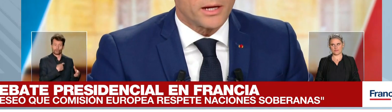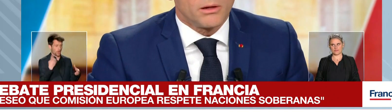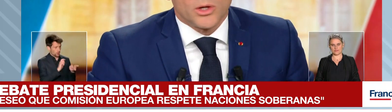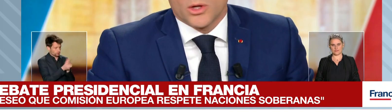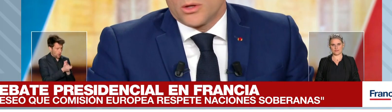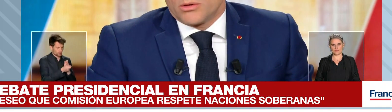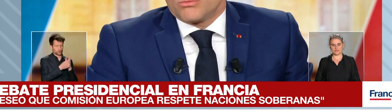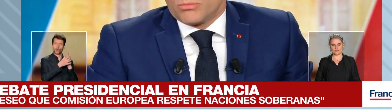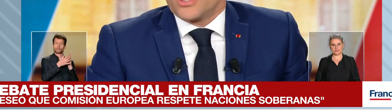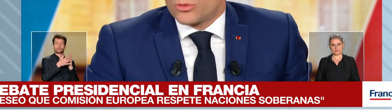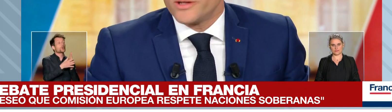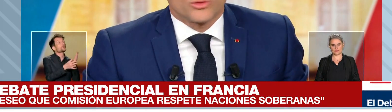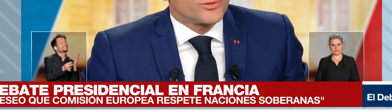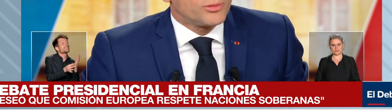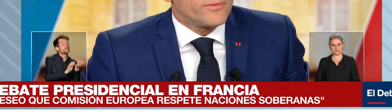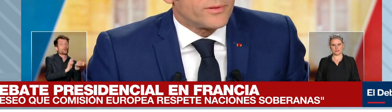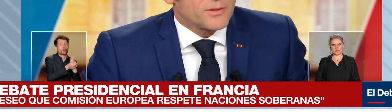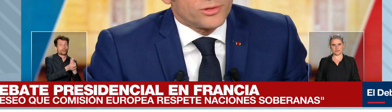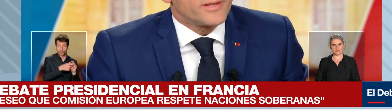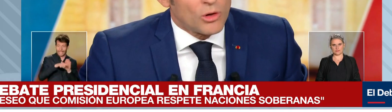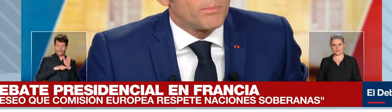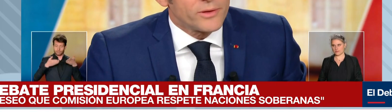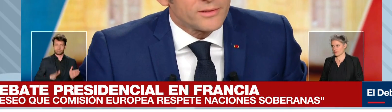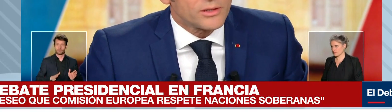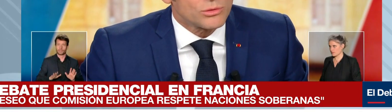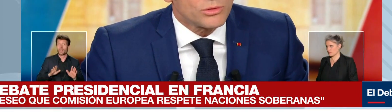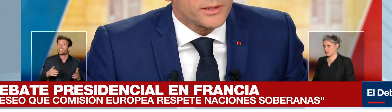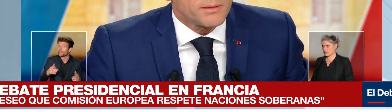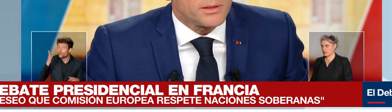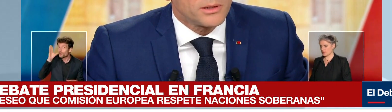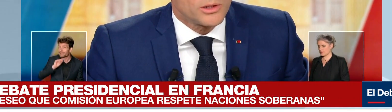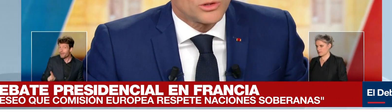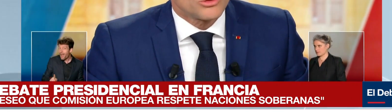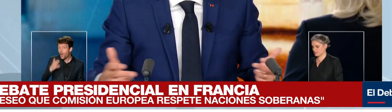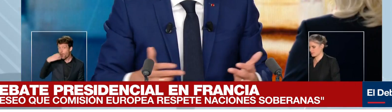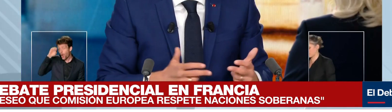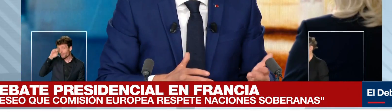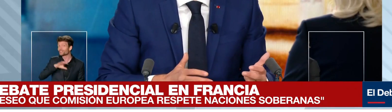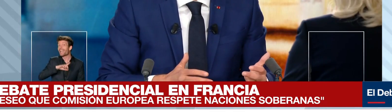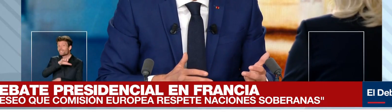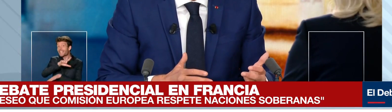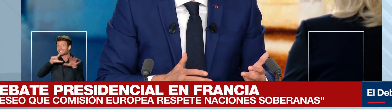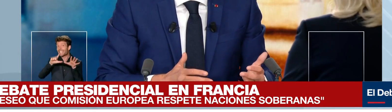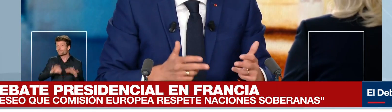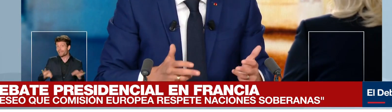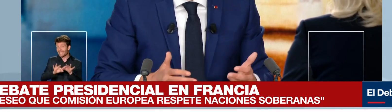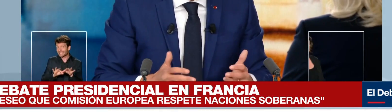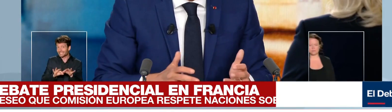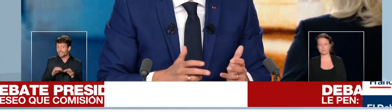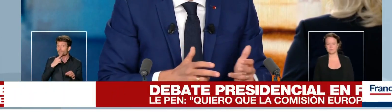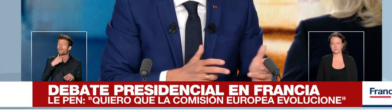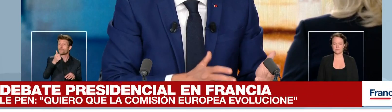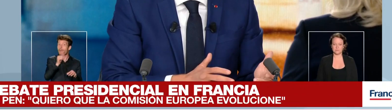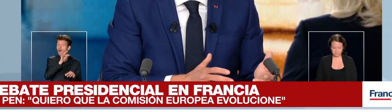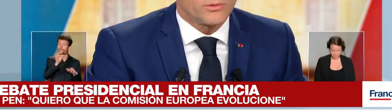la cotización, diciendo yo escojo mis reglas, o los demás lo siguen, porque aquí somos 27 en esta mesa, o usted hace una banda